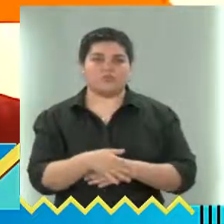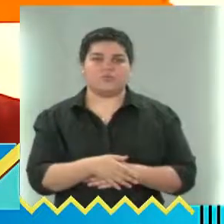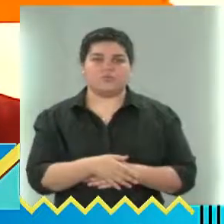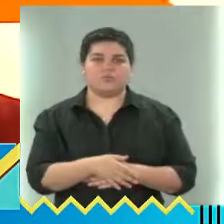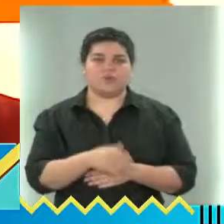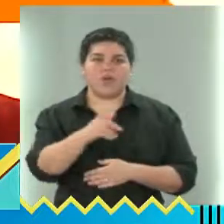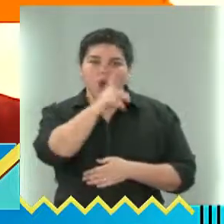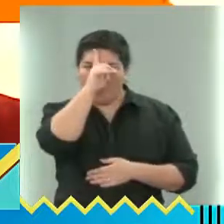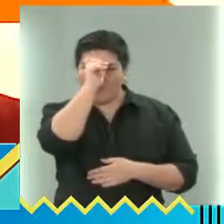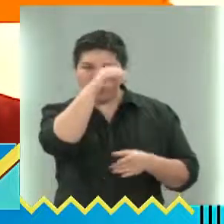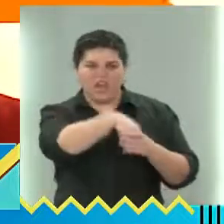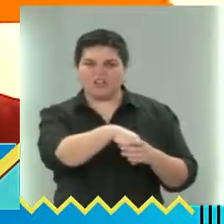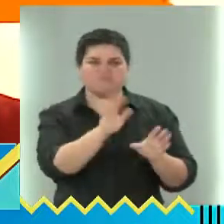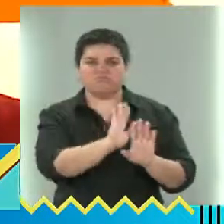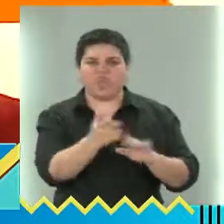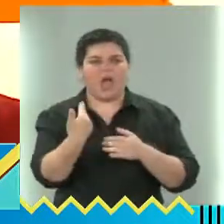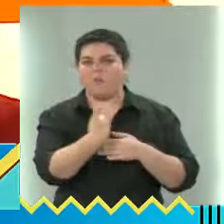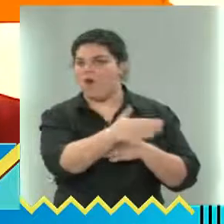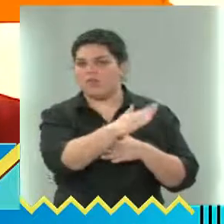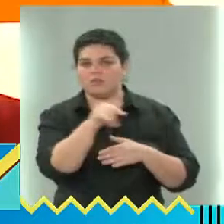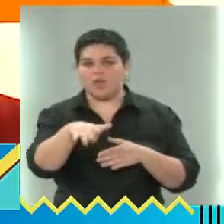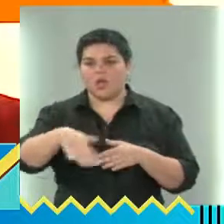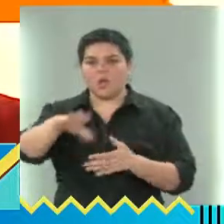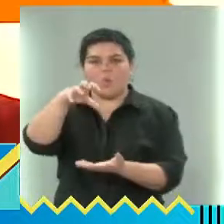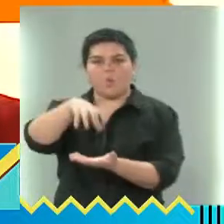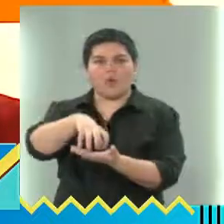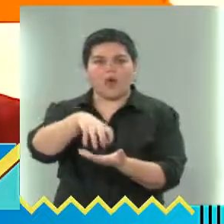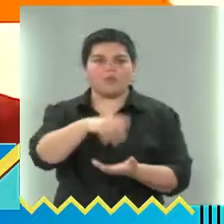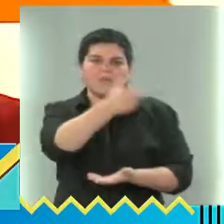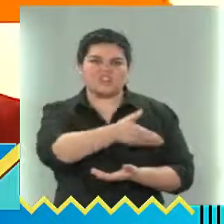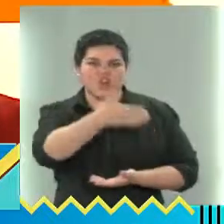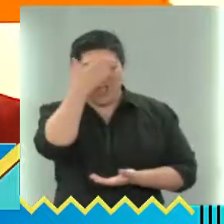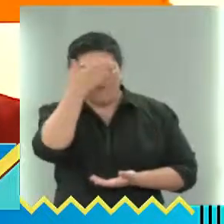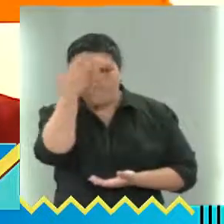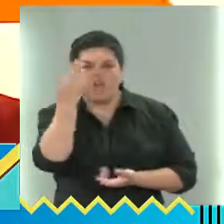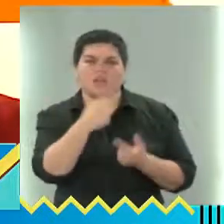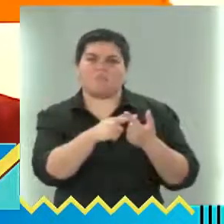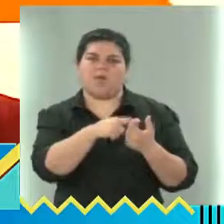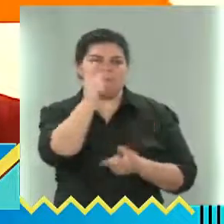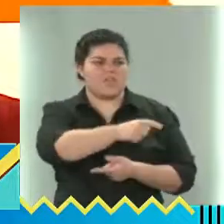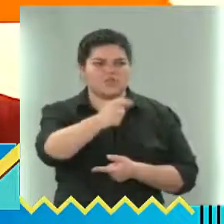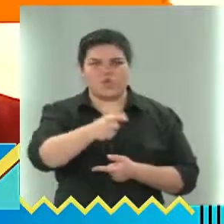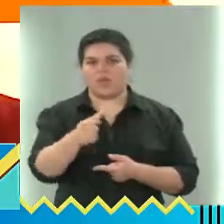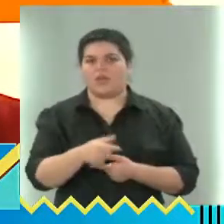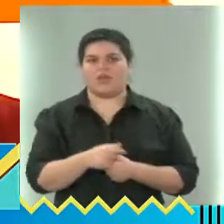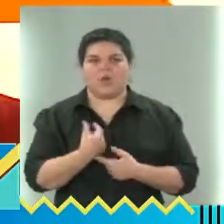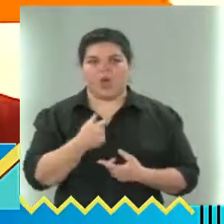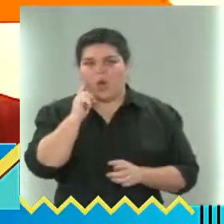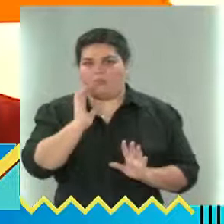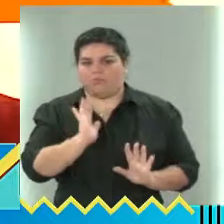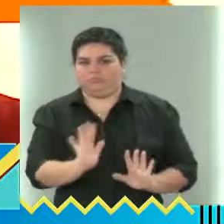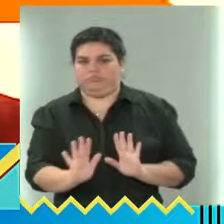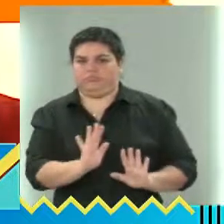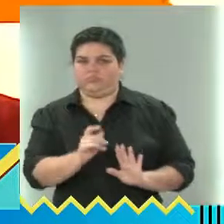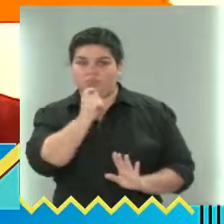del ámbito hospitalario, de cualquier contacto con pacientes, o si tenés miedo o impresión a